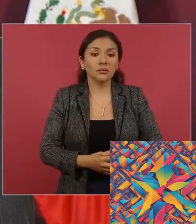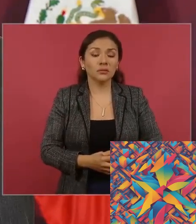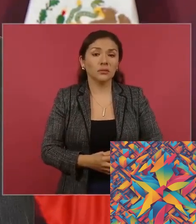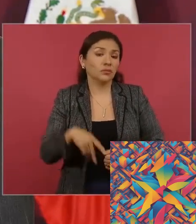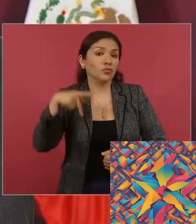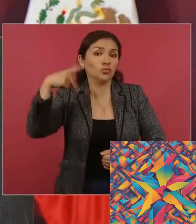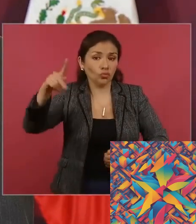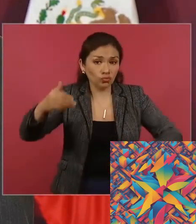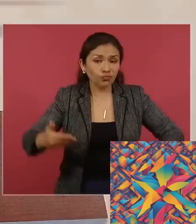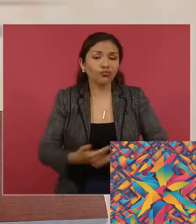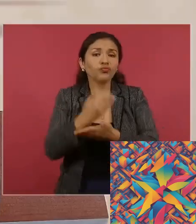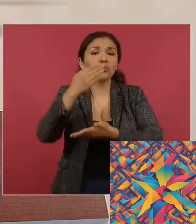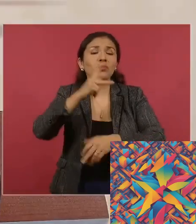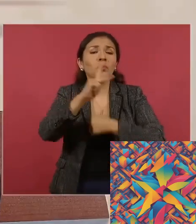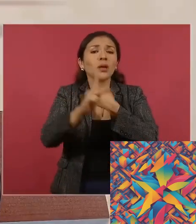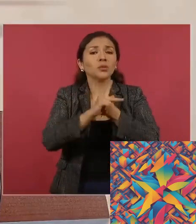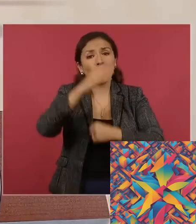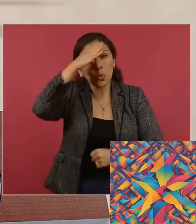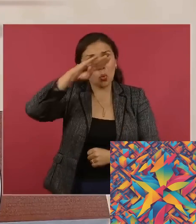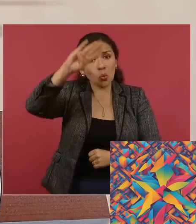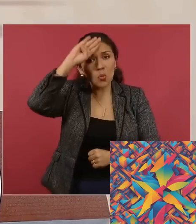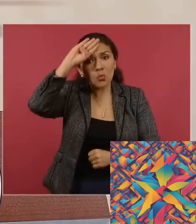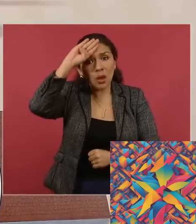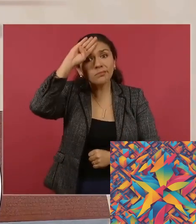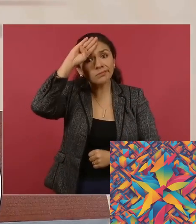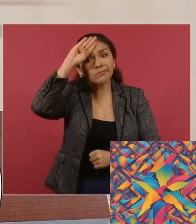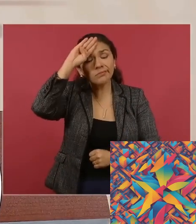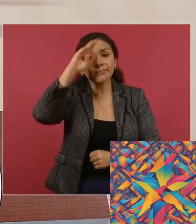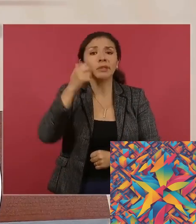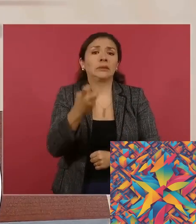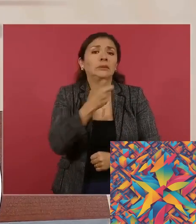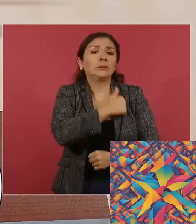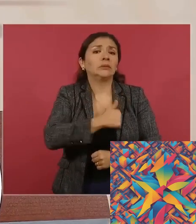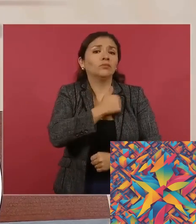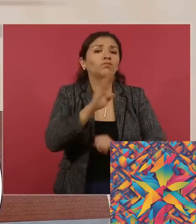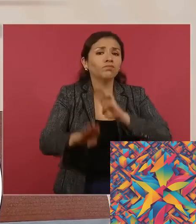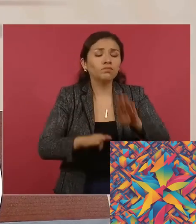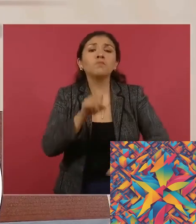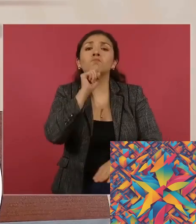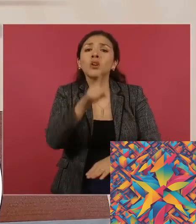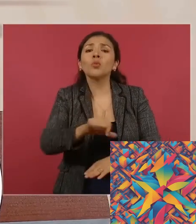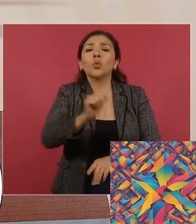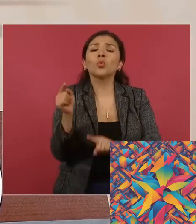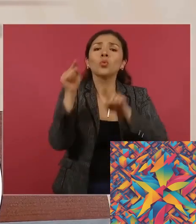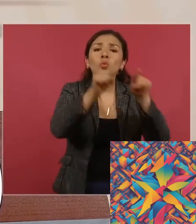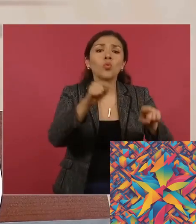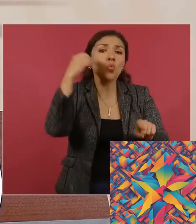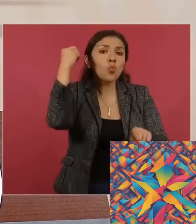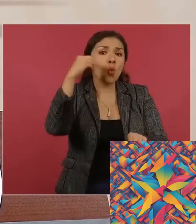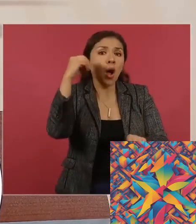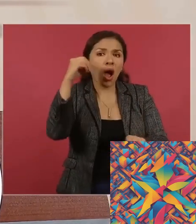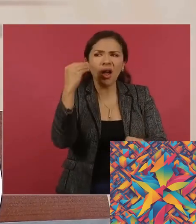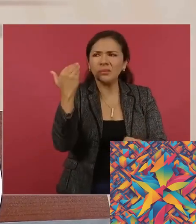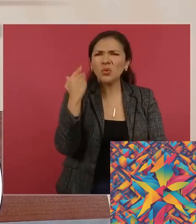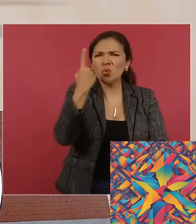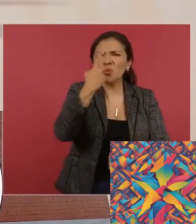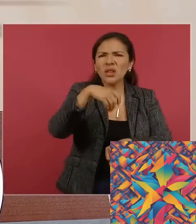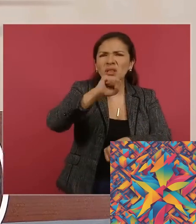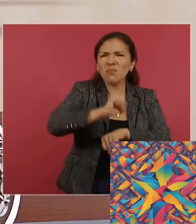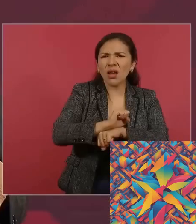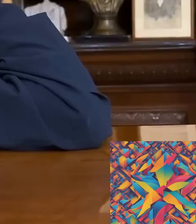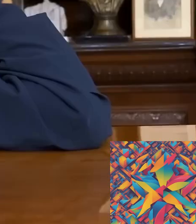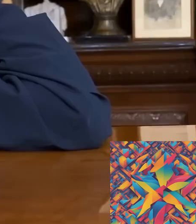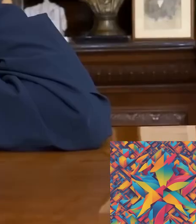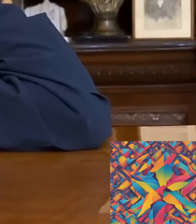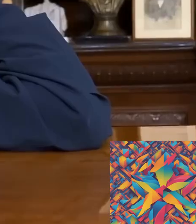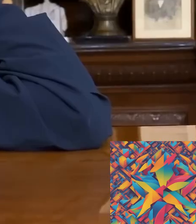y conocimiento en este deporte son admirables y demuestran su dedicación y entusiasmo. En conclusión, Caroline Adams ha